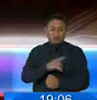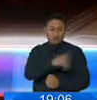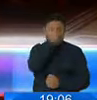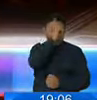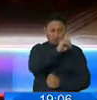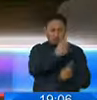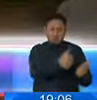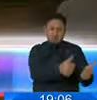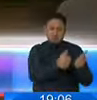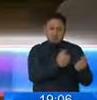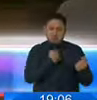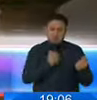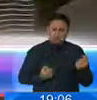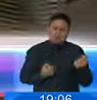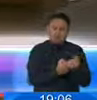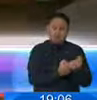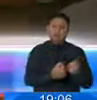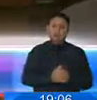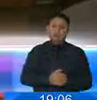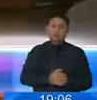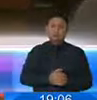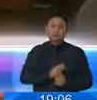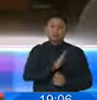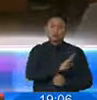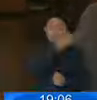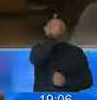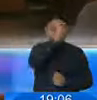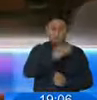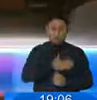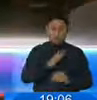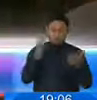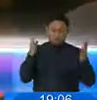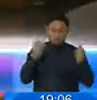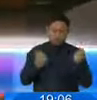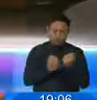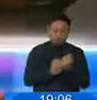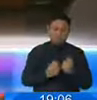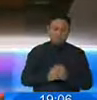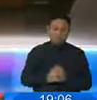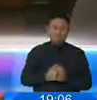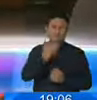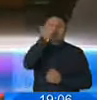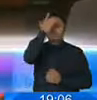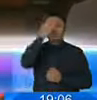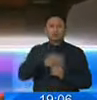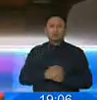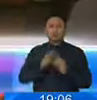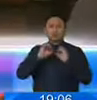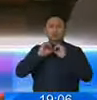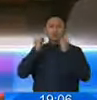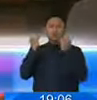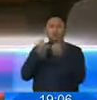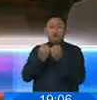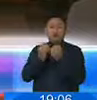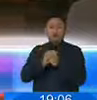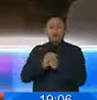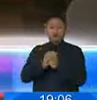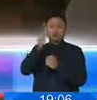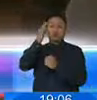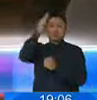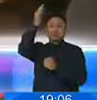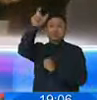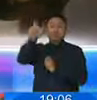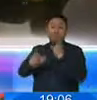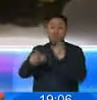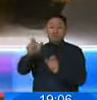decisión acertada. Yo aplaudo esa decisión. ¿Por qué? Porque los organismos y las personas que vayan a